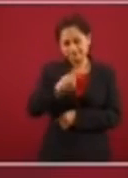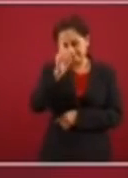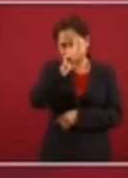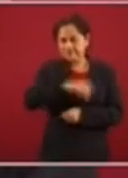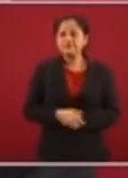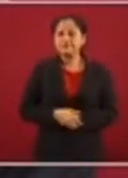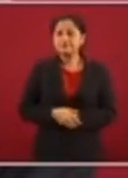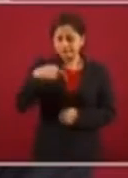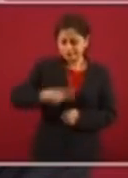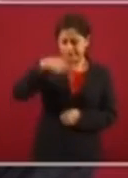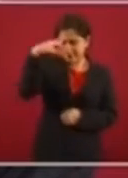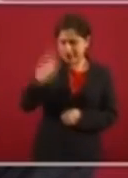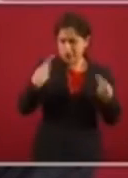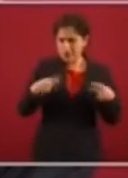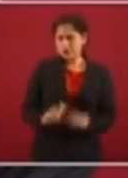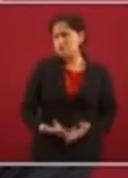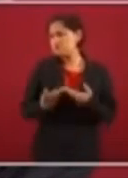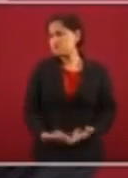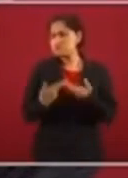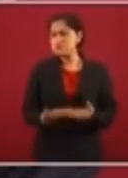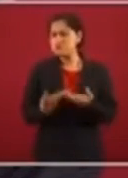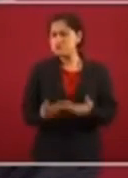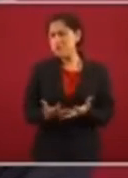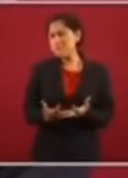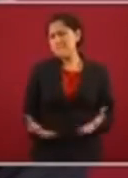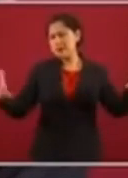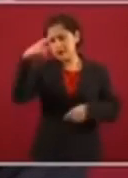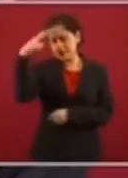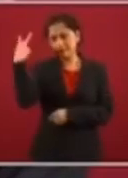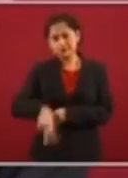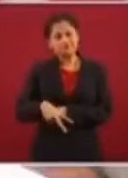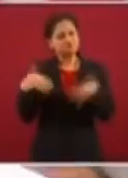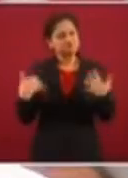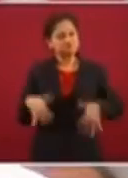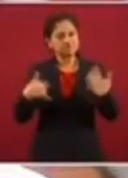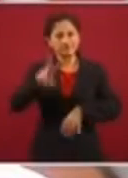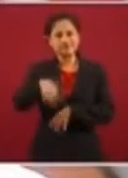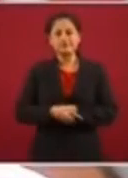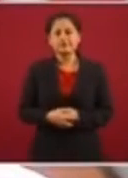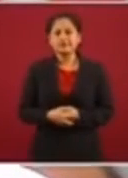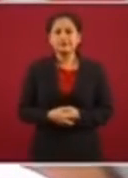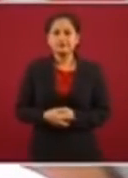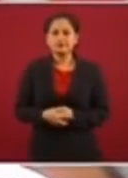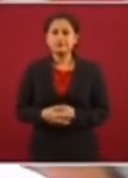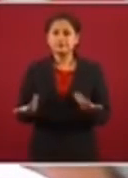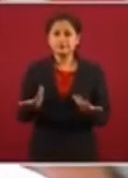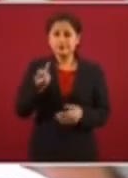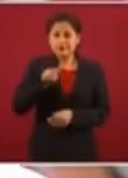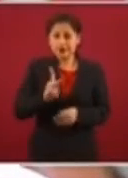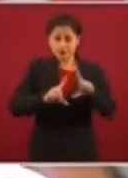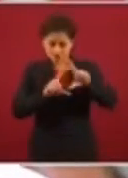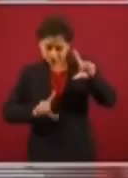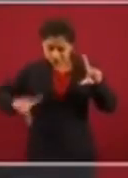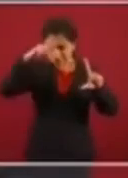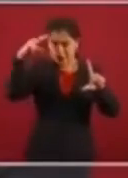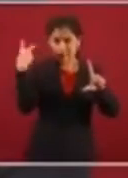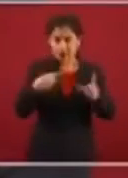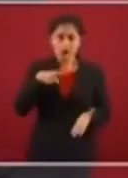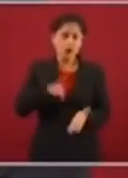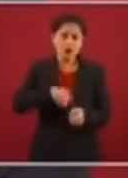mucho, mucho, los mexicanos. Es mucha la grandeza de México. Y lo mejor de México es su pueblo. La riqueza